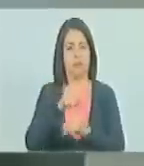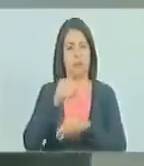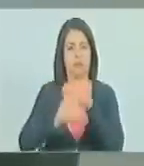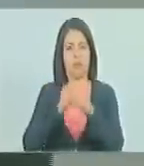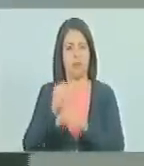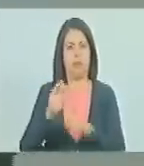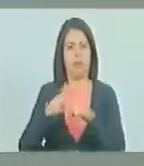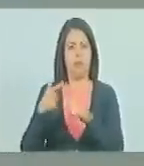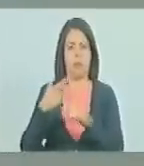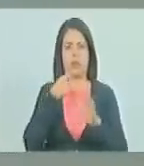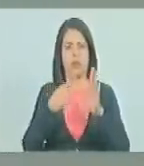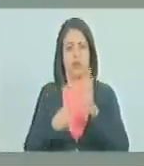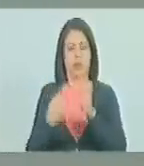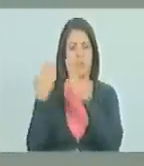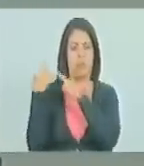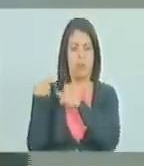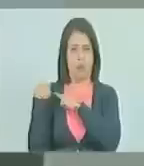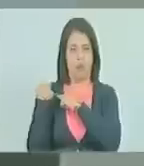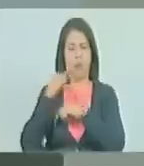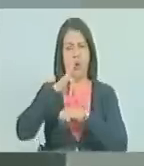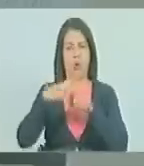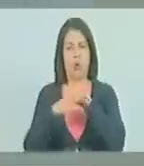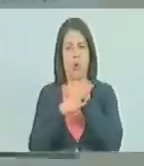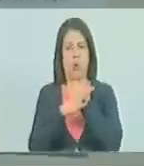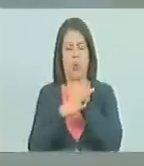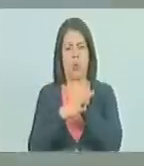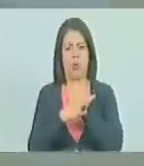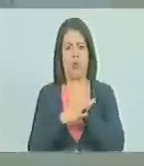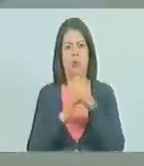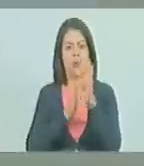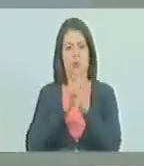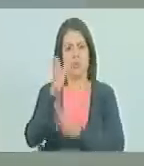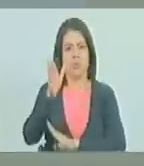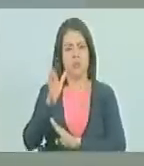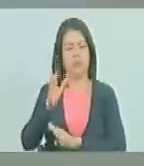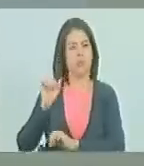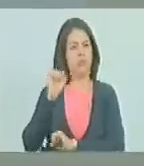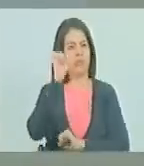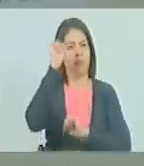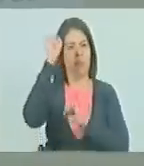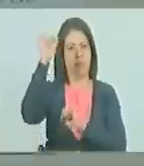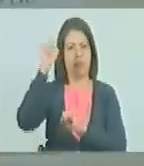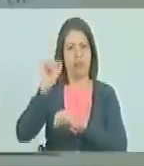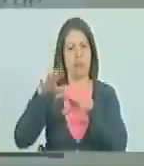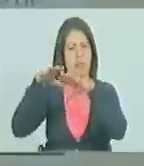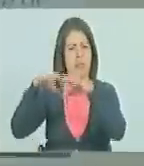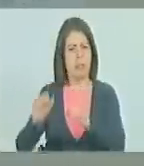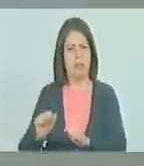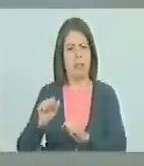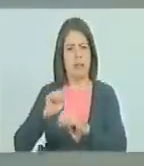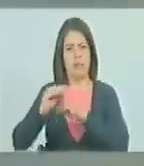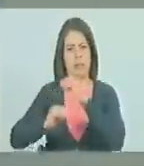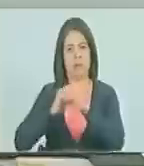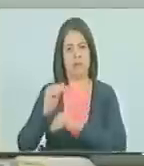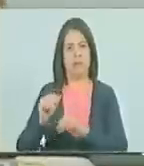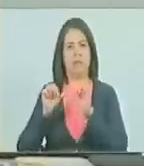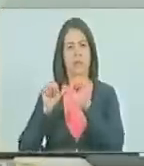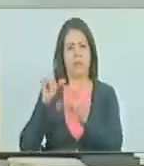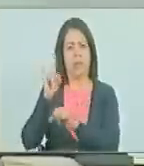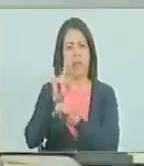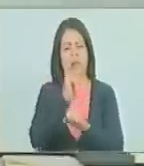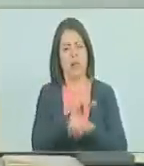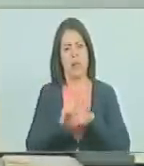su reconocimiento al presidente encargado Juan Guaidó. La línea sensata se impone, cese de usurpación por la fuerza y cero engaños y